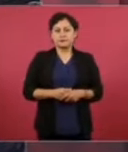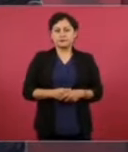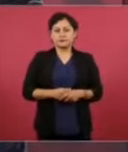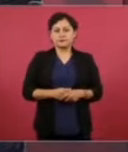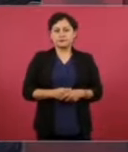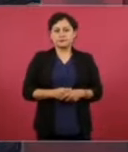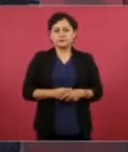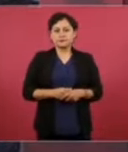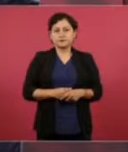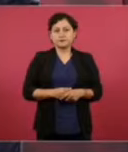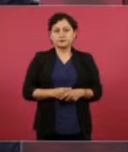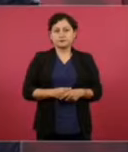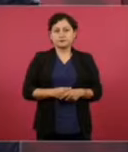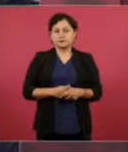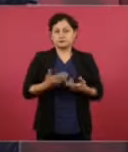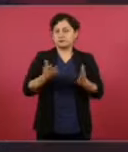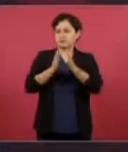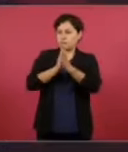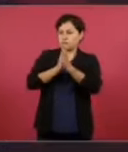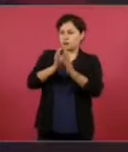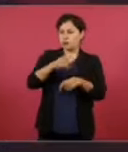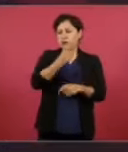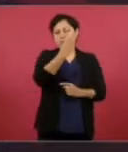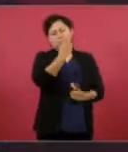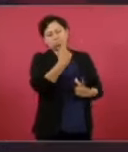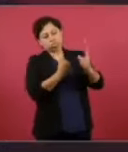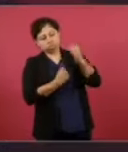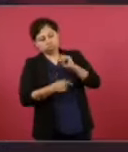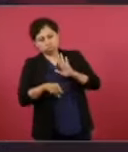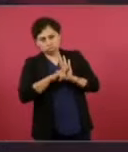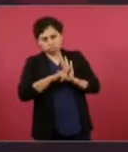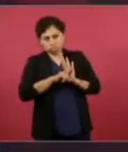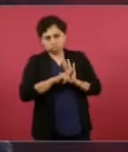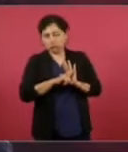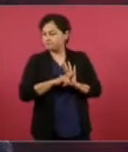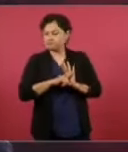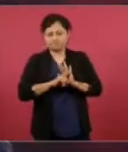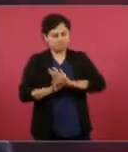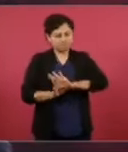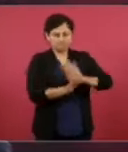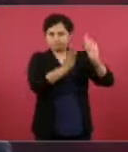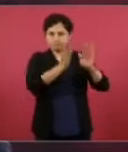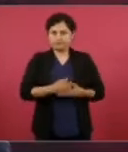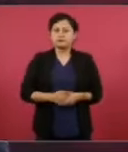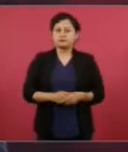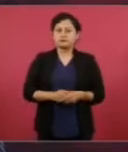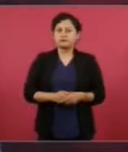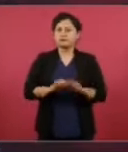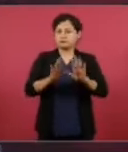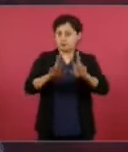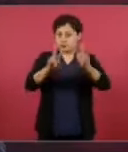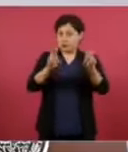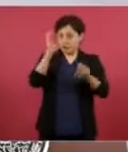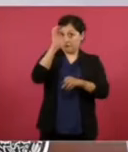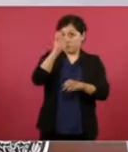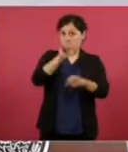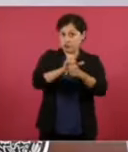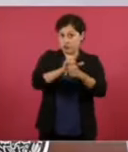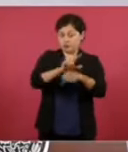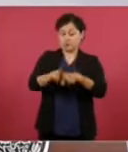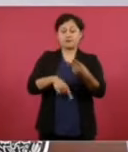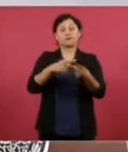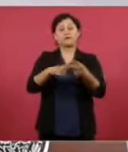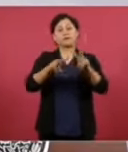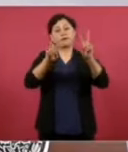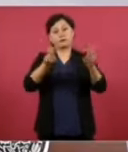ya, ¿no?, a los complejos. En lo cultural y en lo económico, pasamos